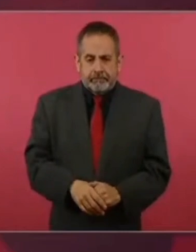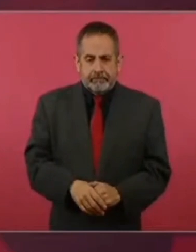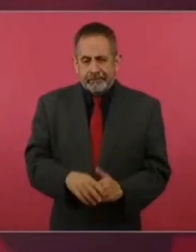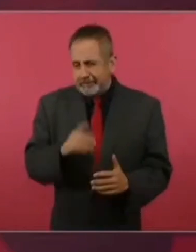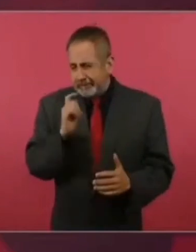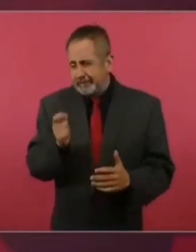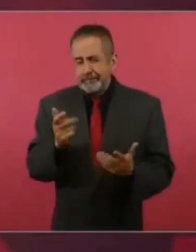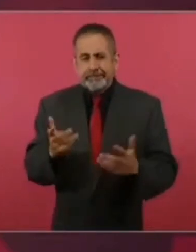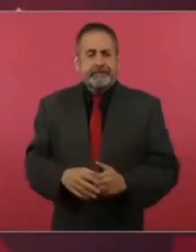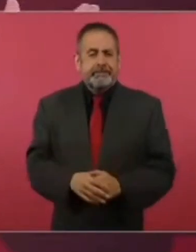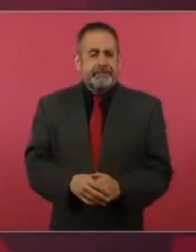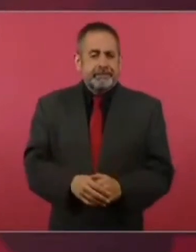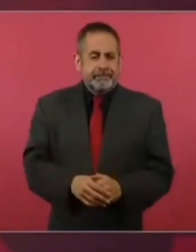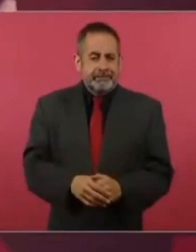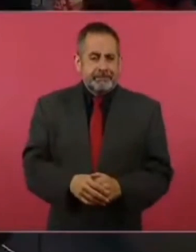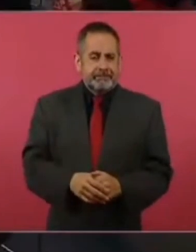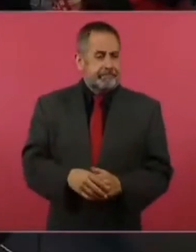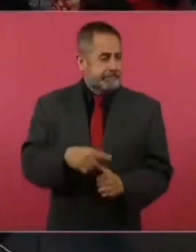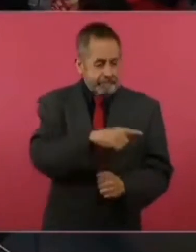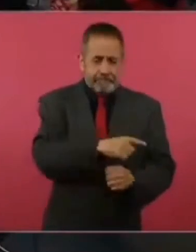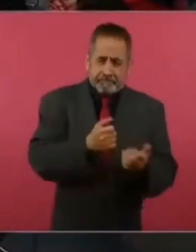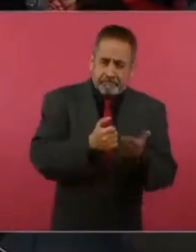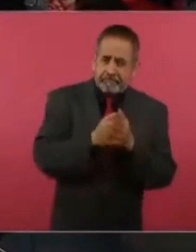O sea, y vaya que